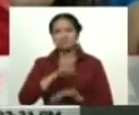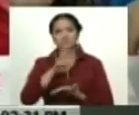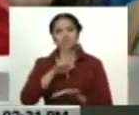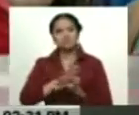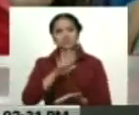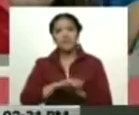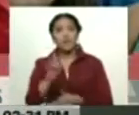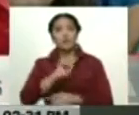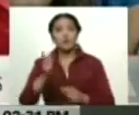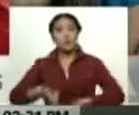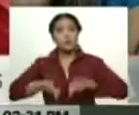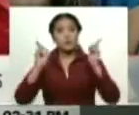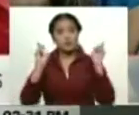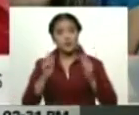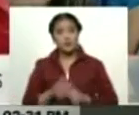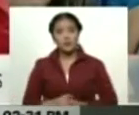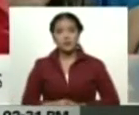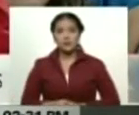Y no permitiremos,